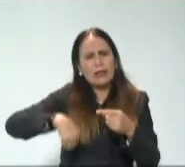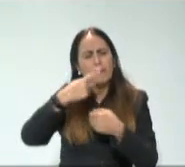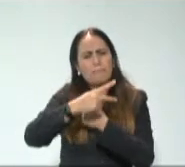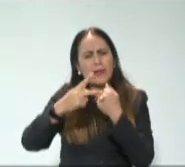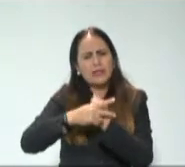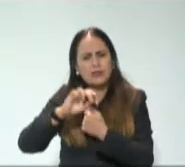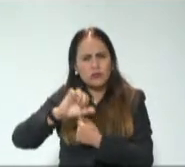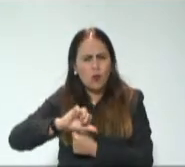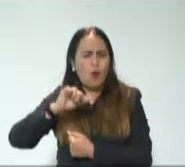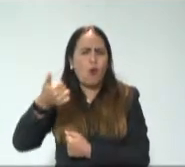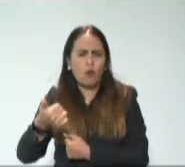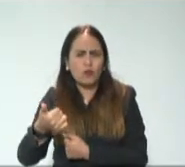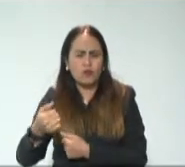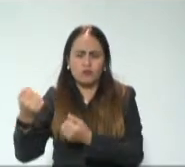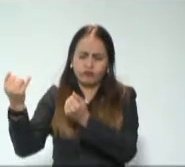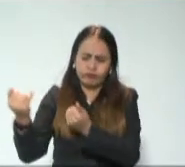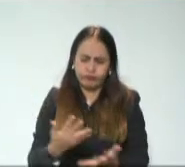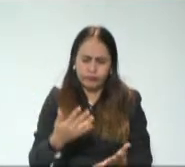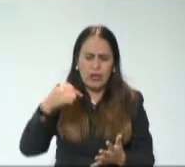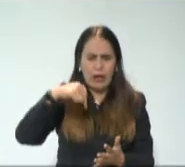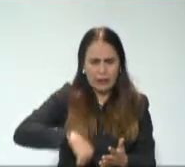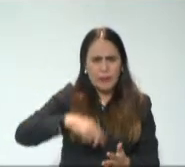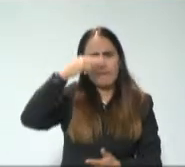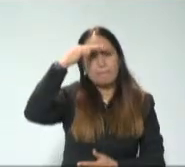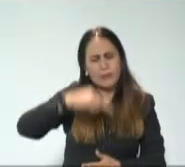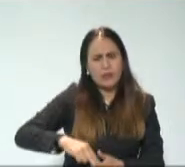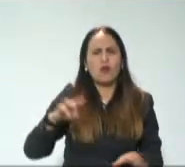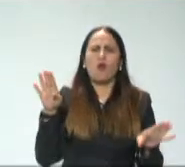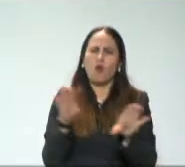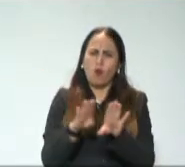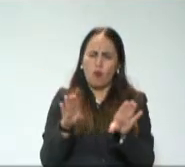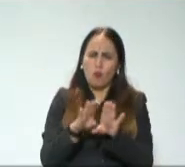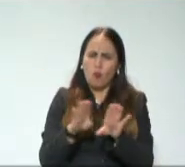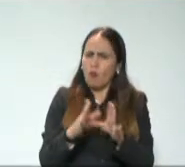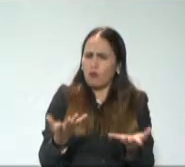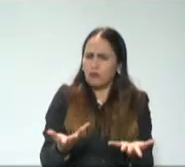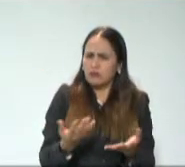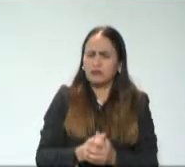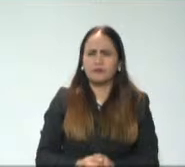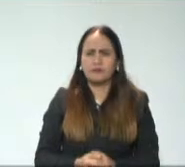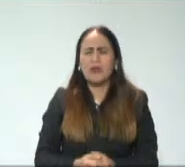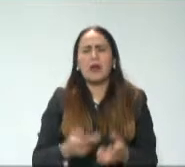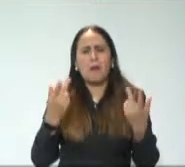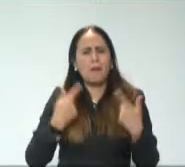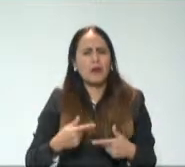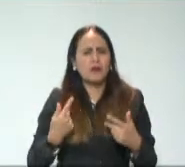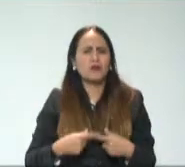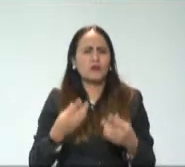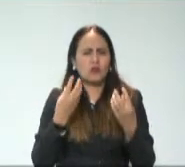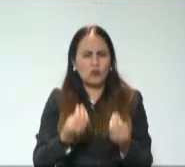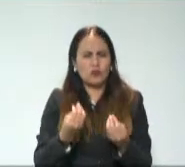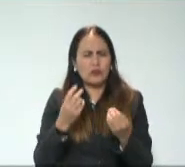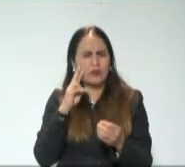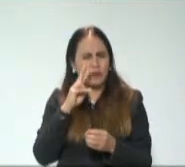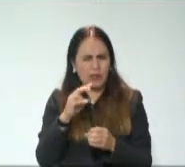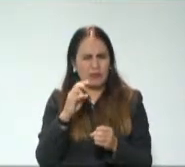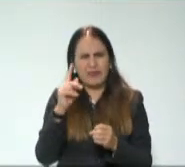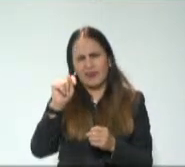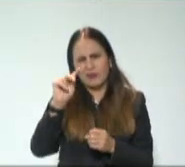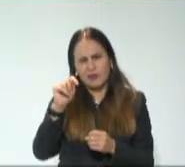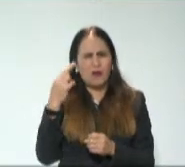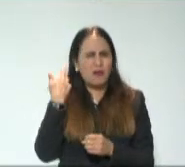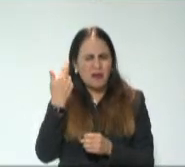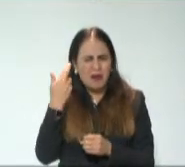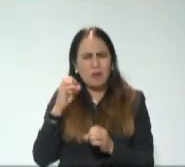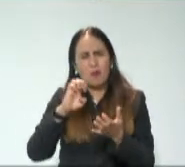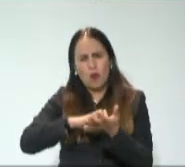y bajo Qué características o bajo qué condiciones ha venido Porque mucha gente ve la información en los medios de